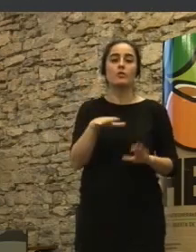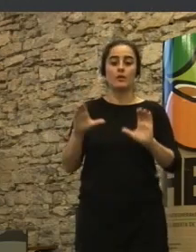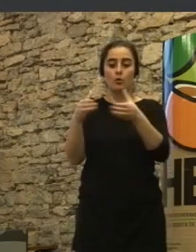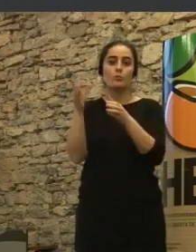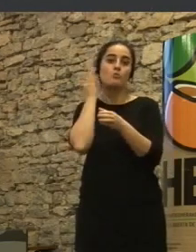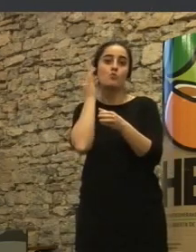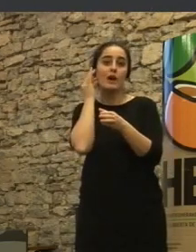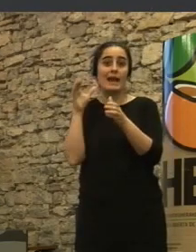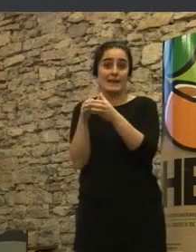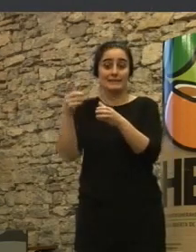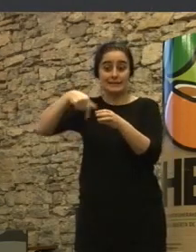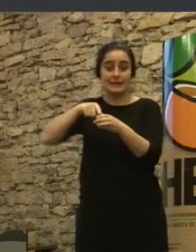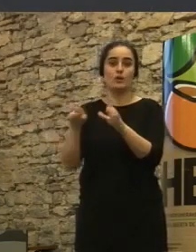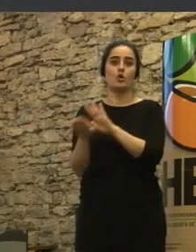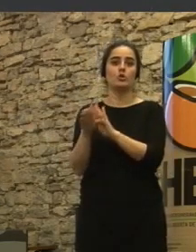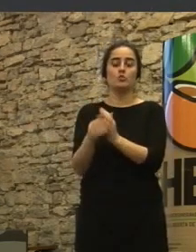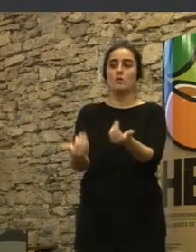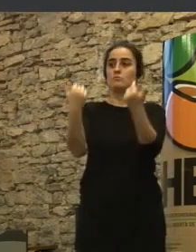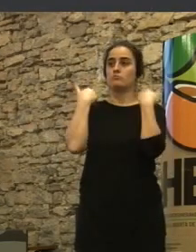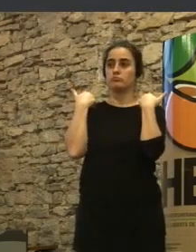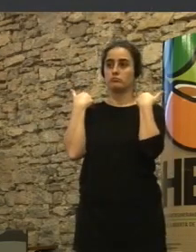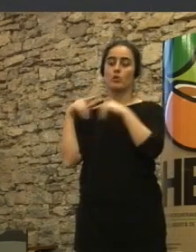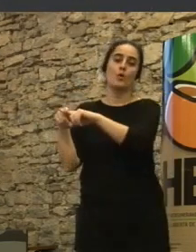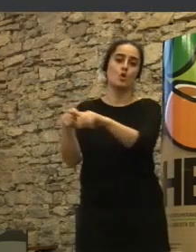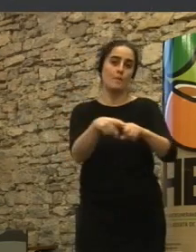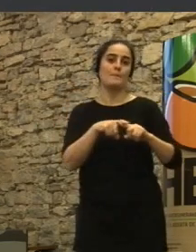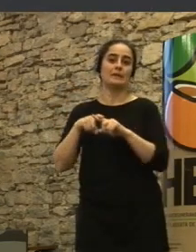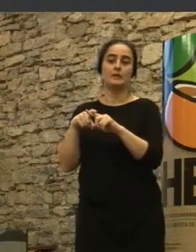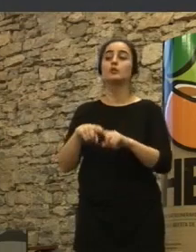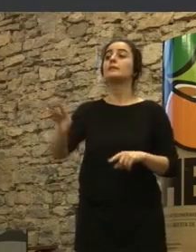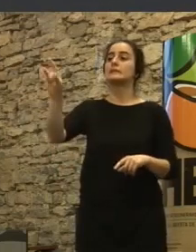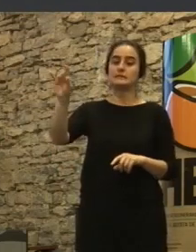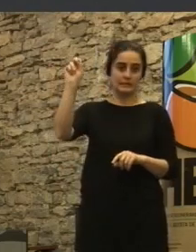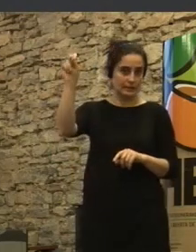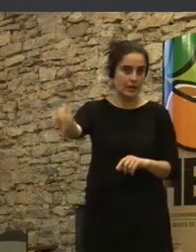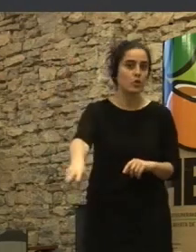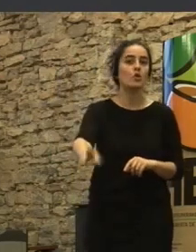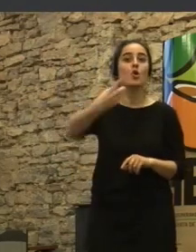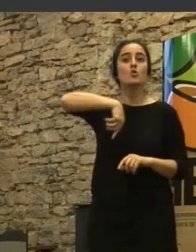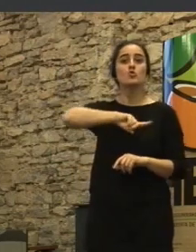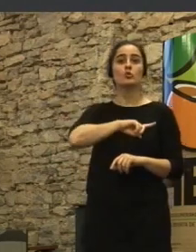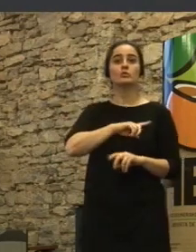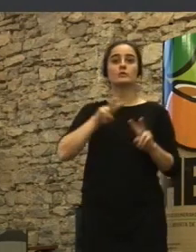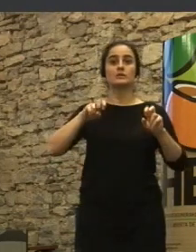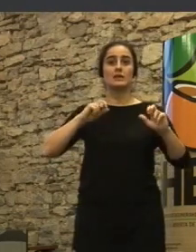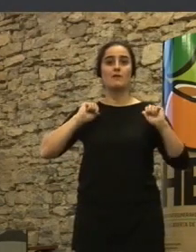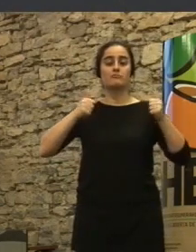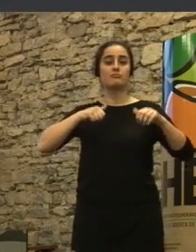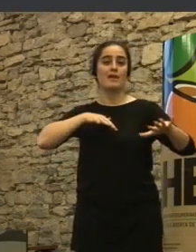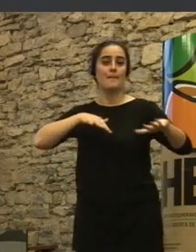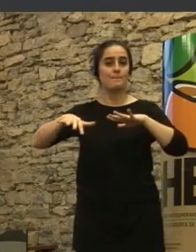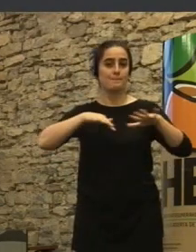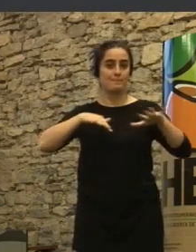siguen siendo ellas con una responsabilidad totalmente distribuida. Por tanto, sí, es verdad, somos los del emprendedor o de la